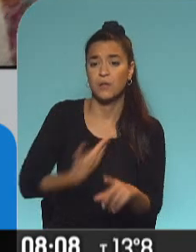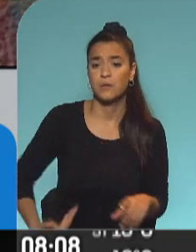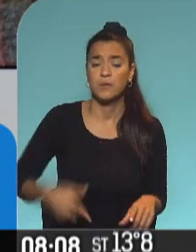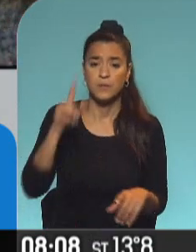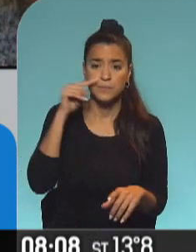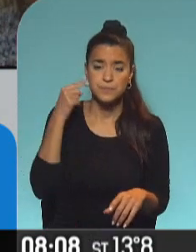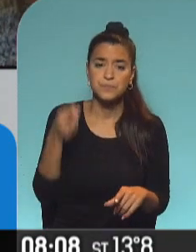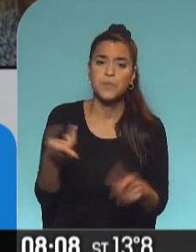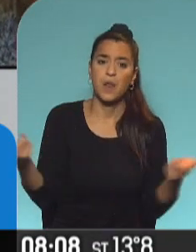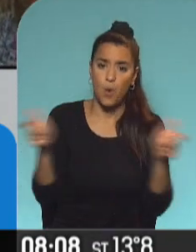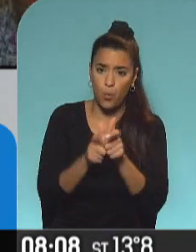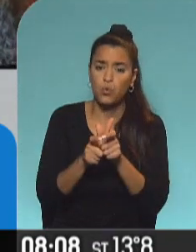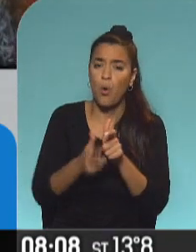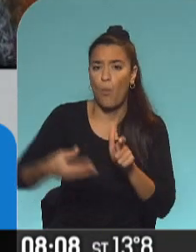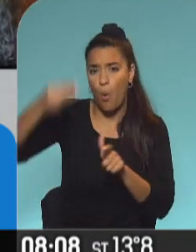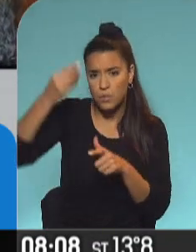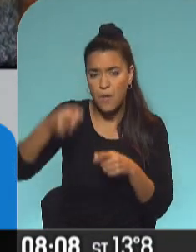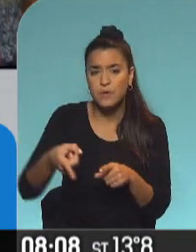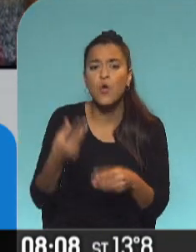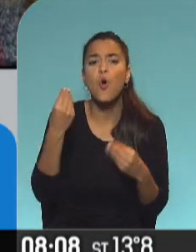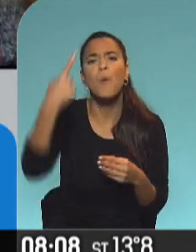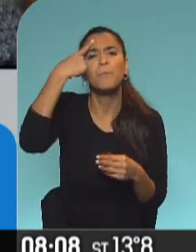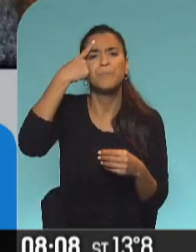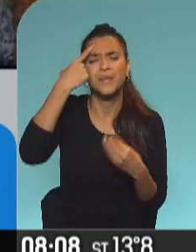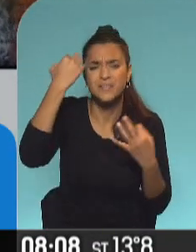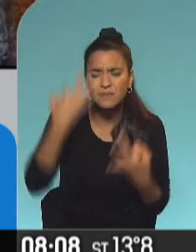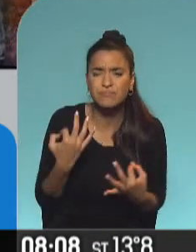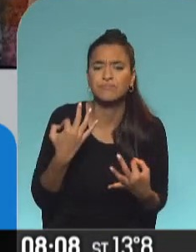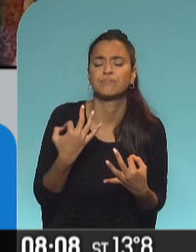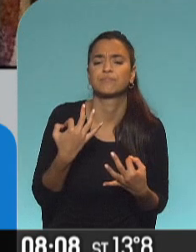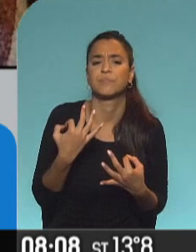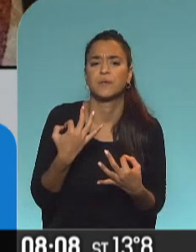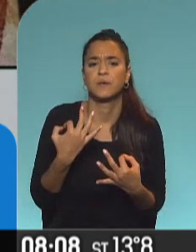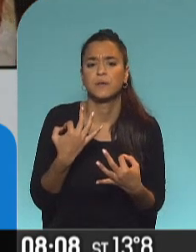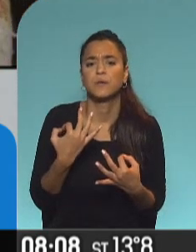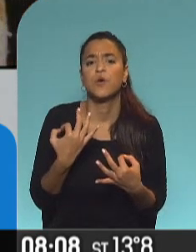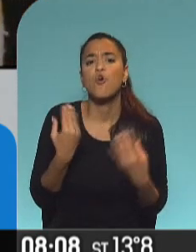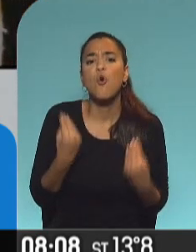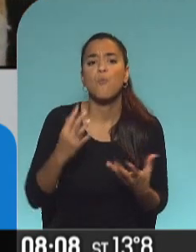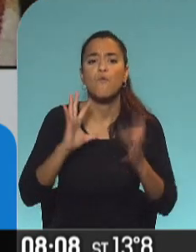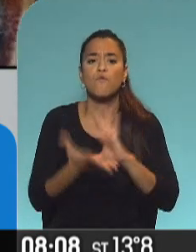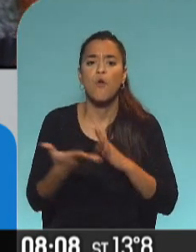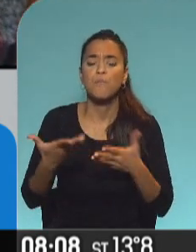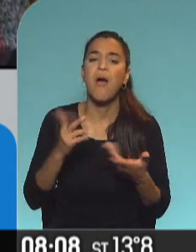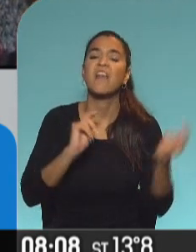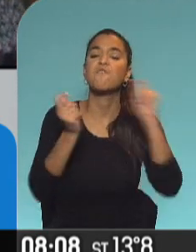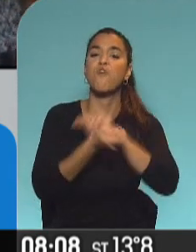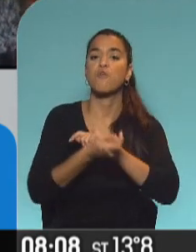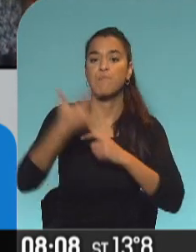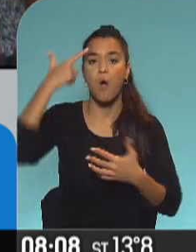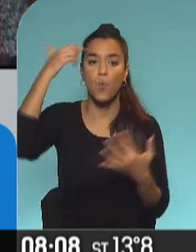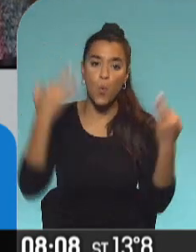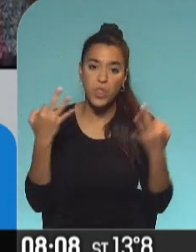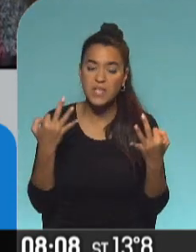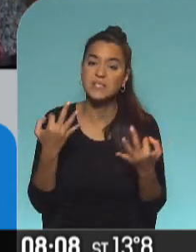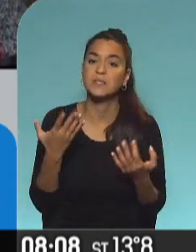Fernández, que suele reunirse con él, ¿cómo imagina que será justamente el camino que recorrerá la reforma judicial, habida cuenta